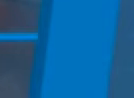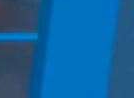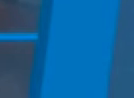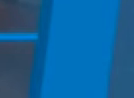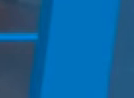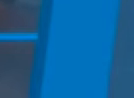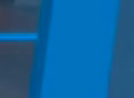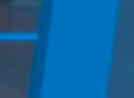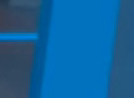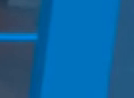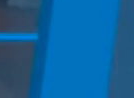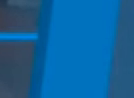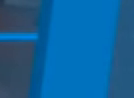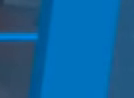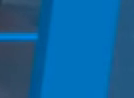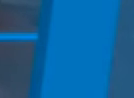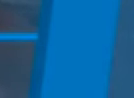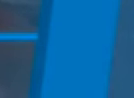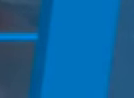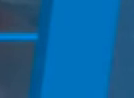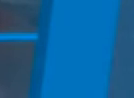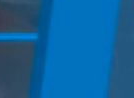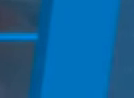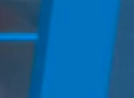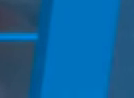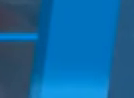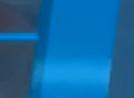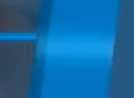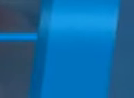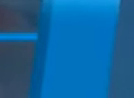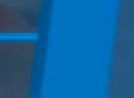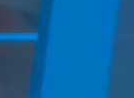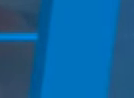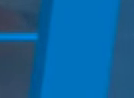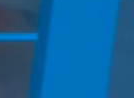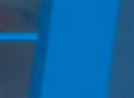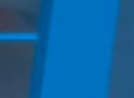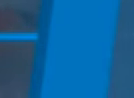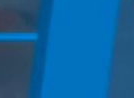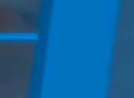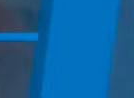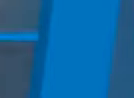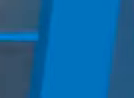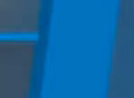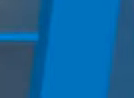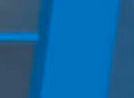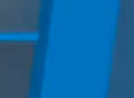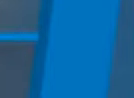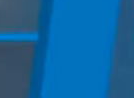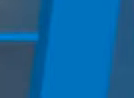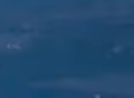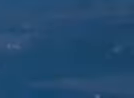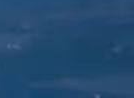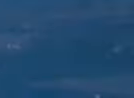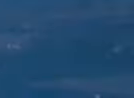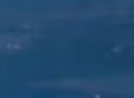XM Noticias. Proyectos carreteros para la región de Tierra Caliente, anunció el gobernador del estado en